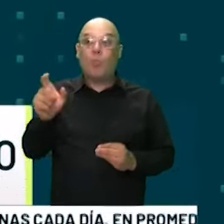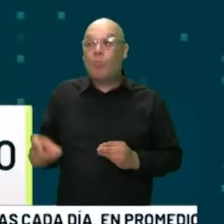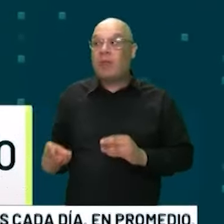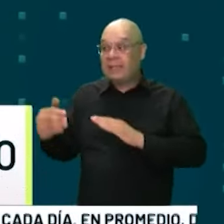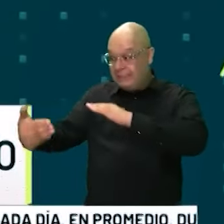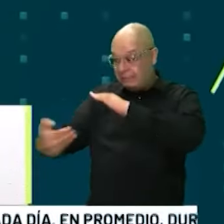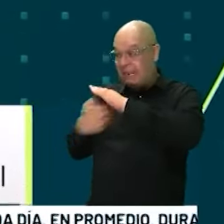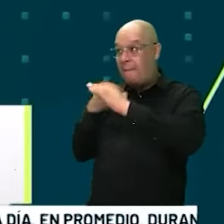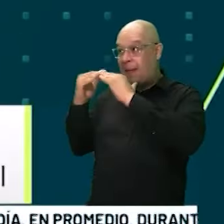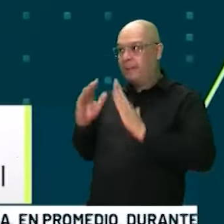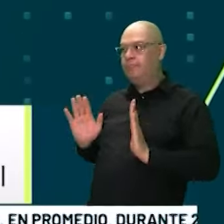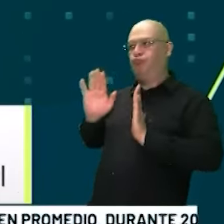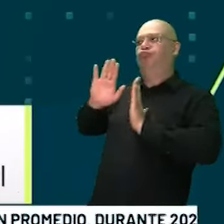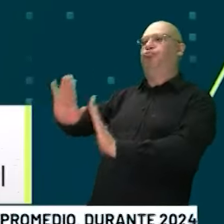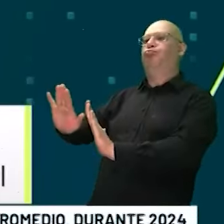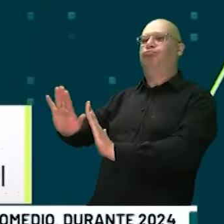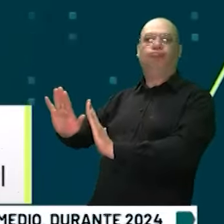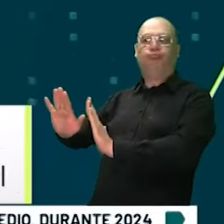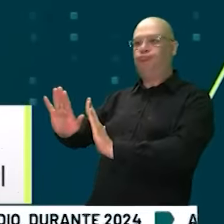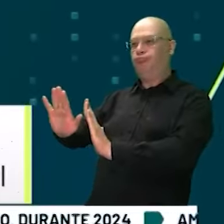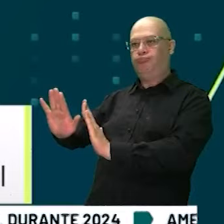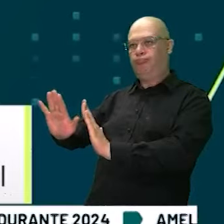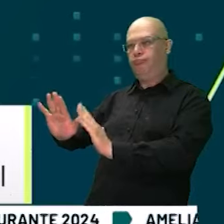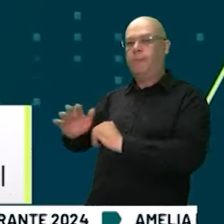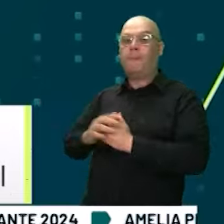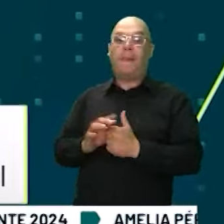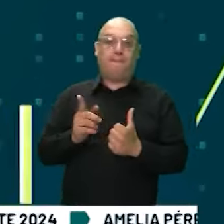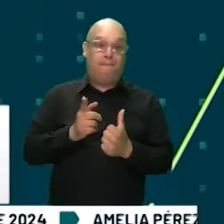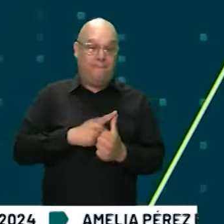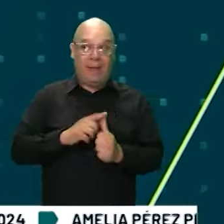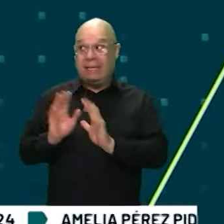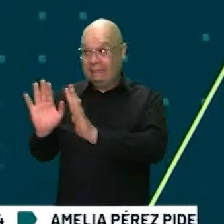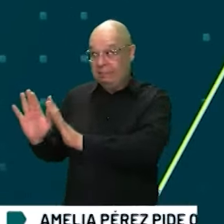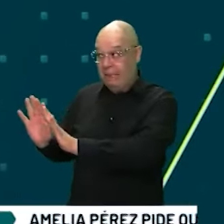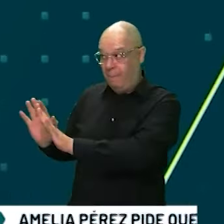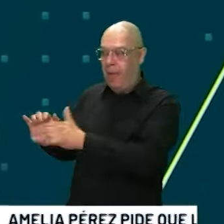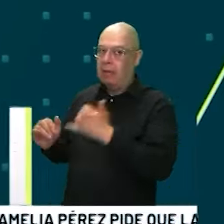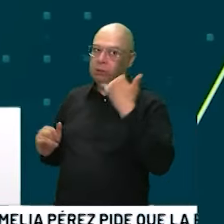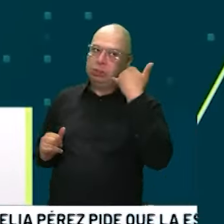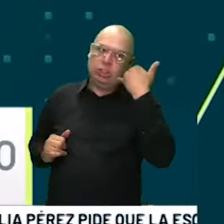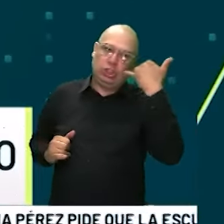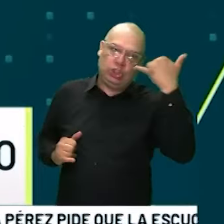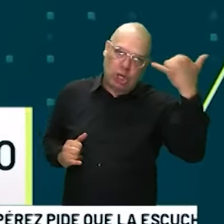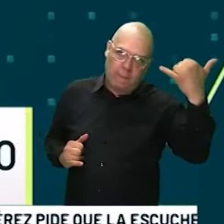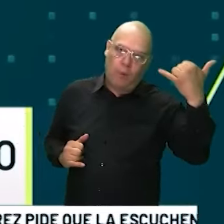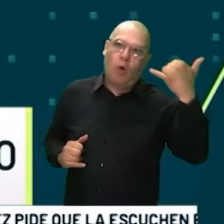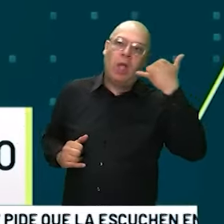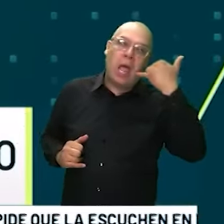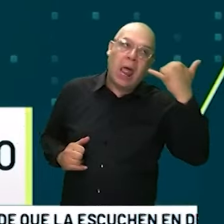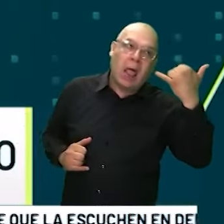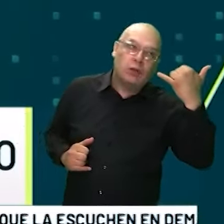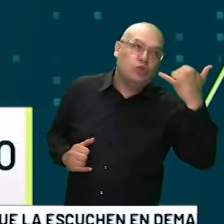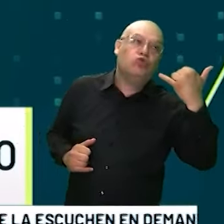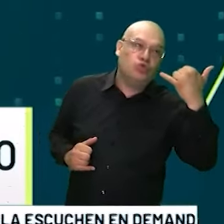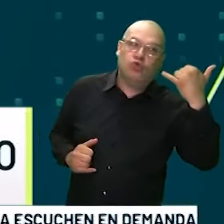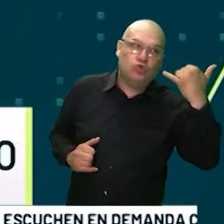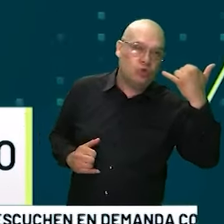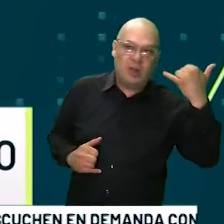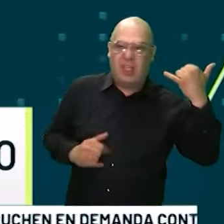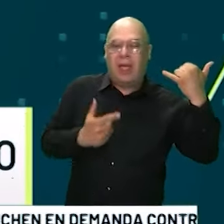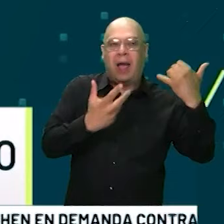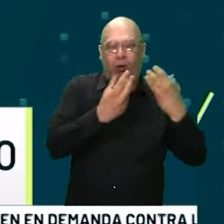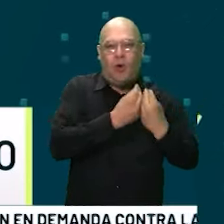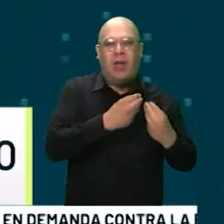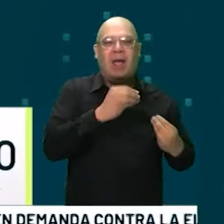persona a tu hogar. Primero, comunícate con el número de atención al usuario de la empresa de gases